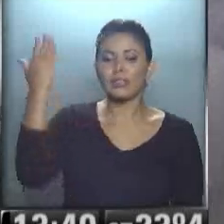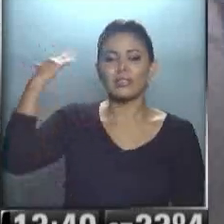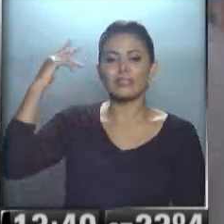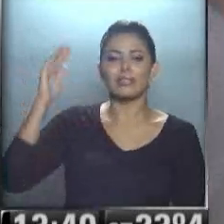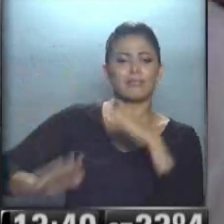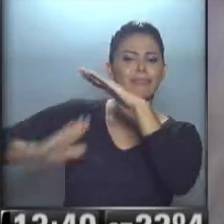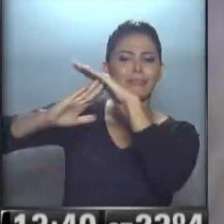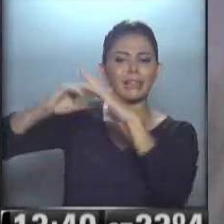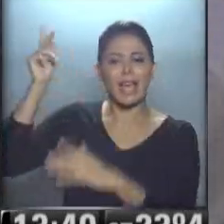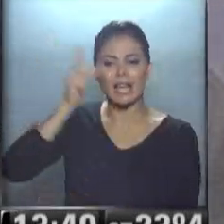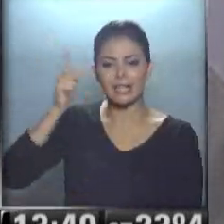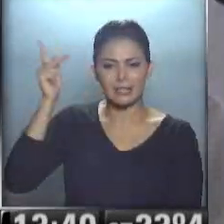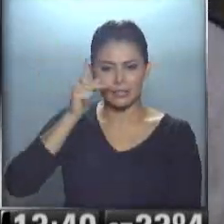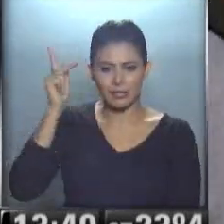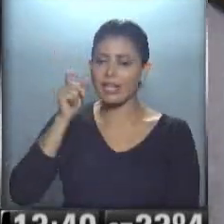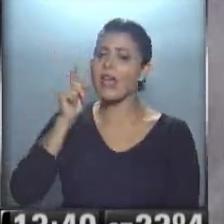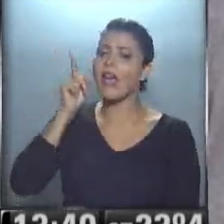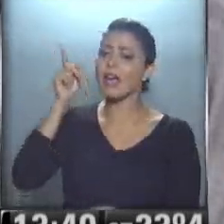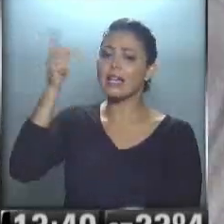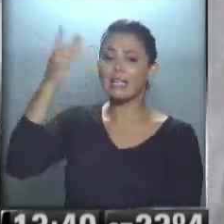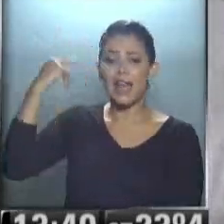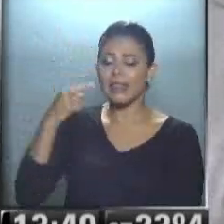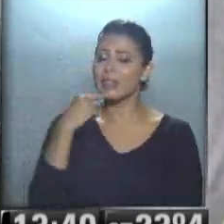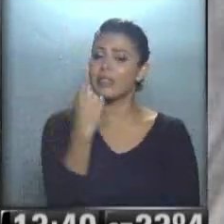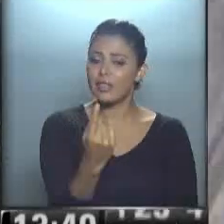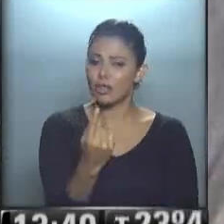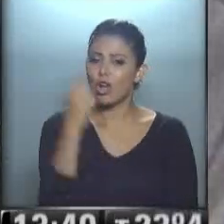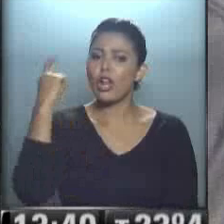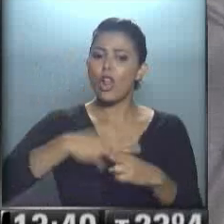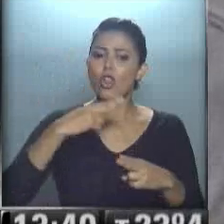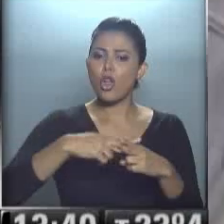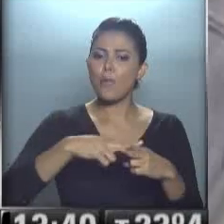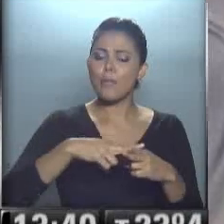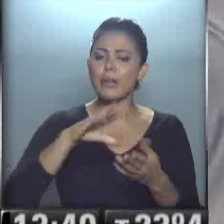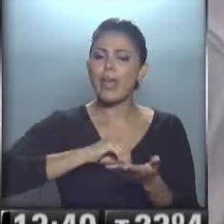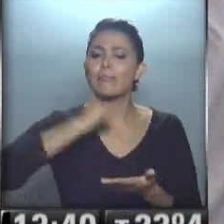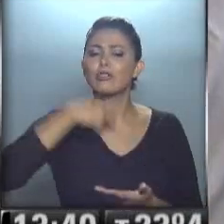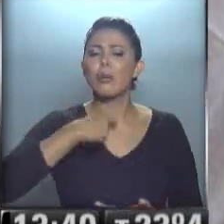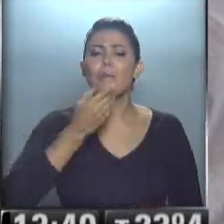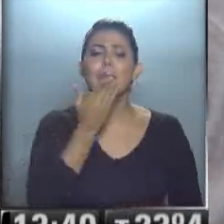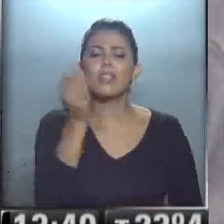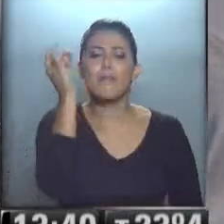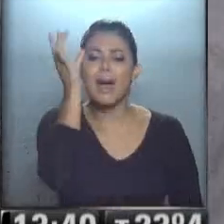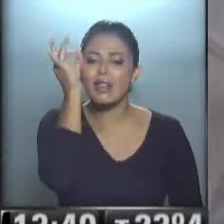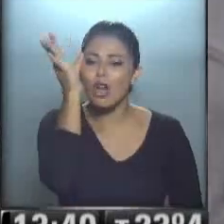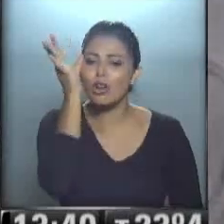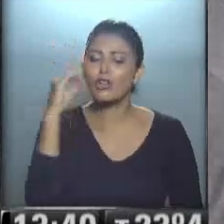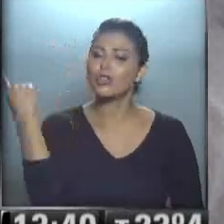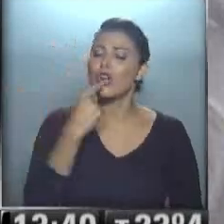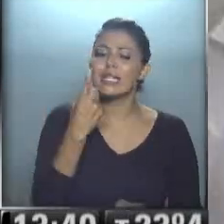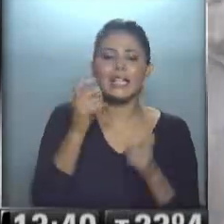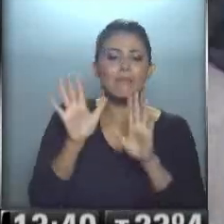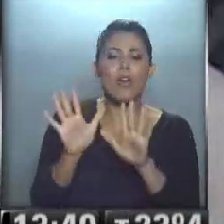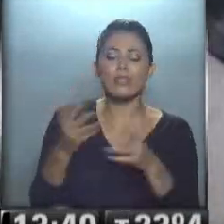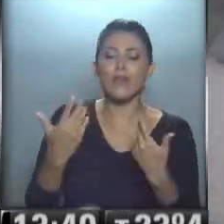Néstor, y la verdad que cuando él dijo "en nombre de la patria vengo a pedir perdón", es lo que nos hacía falta a nosotros